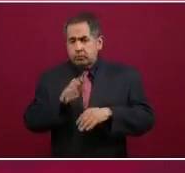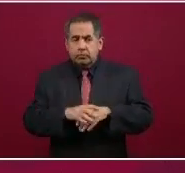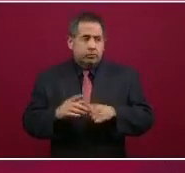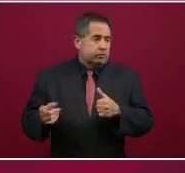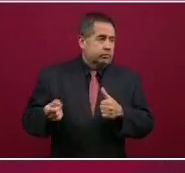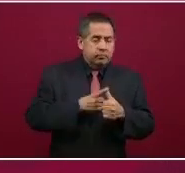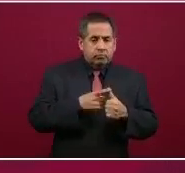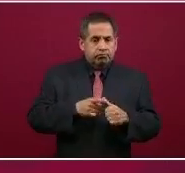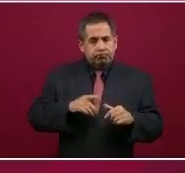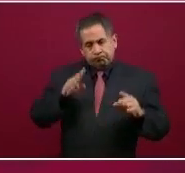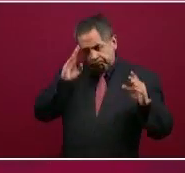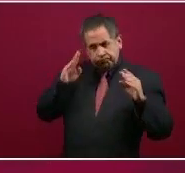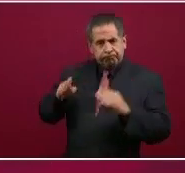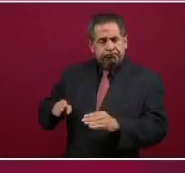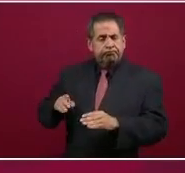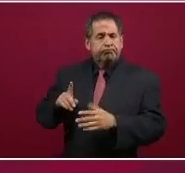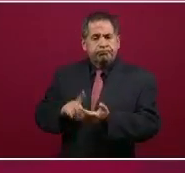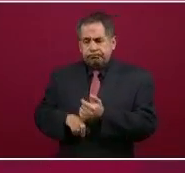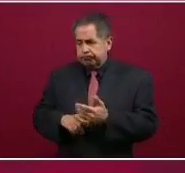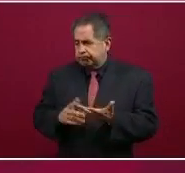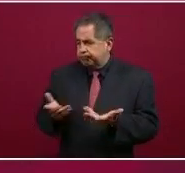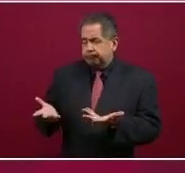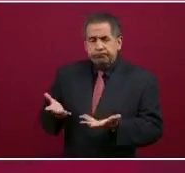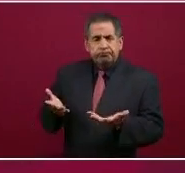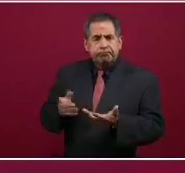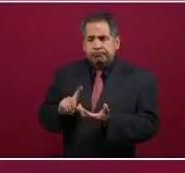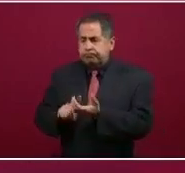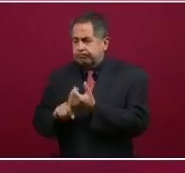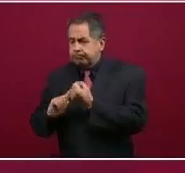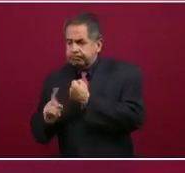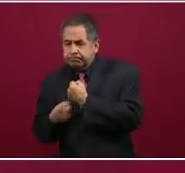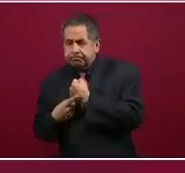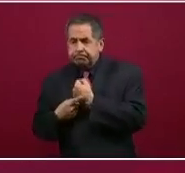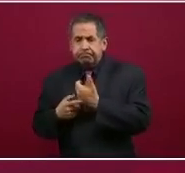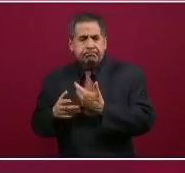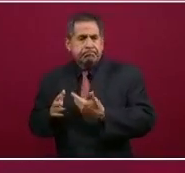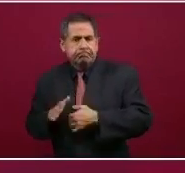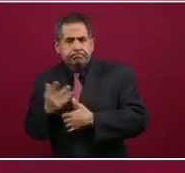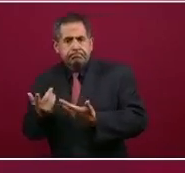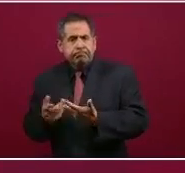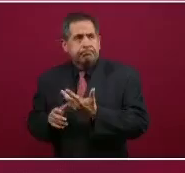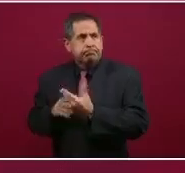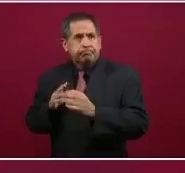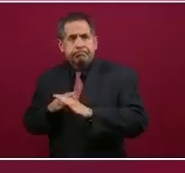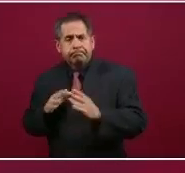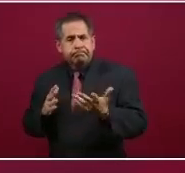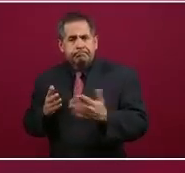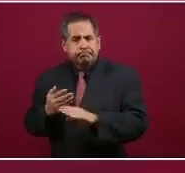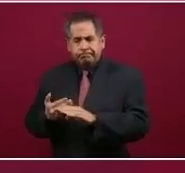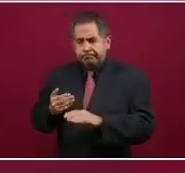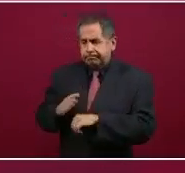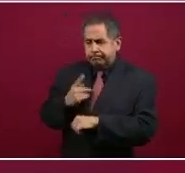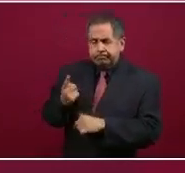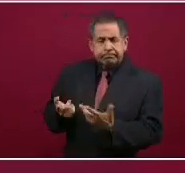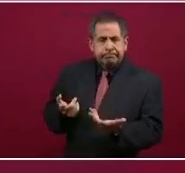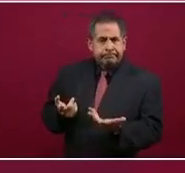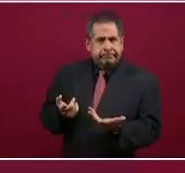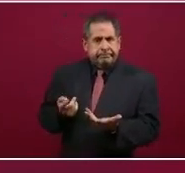privilegie, el atender las causas no